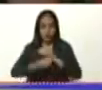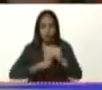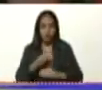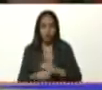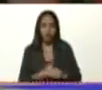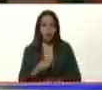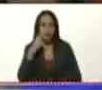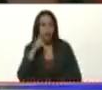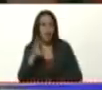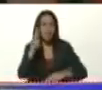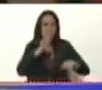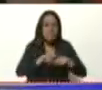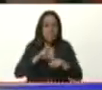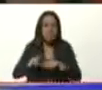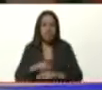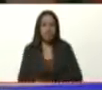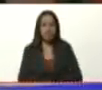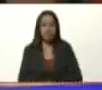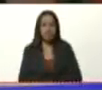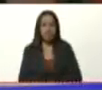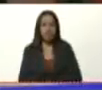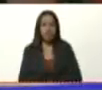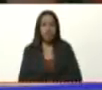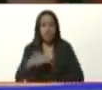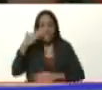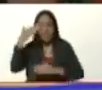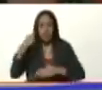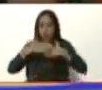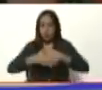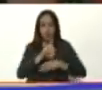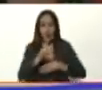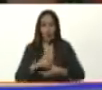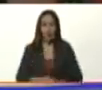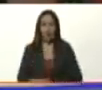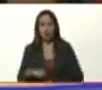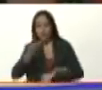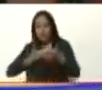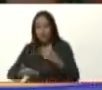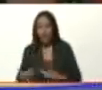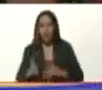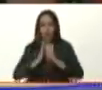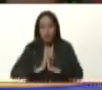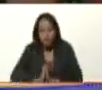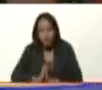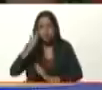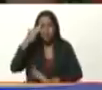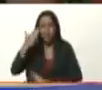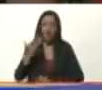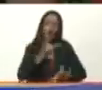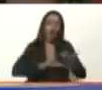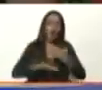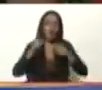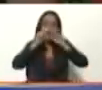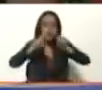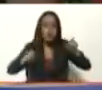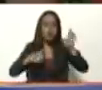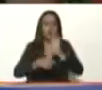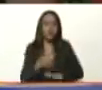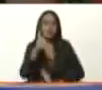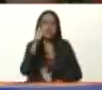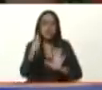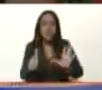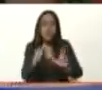ve a los niños, a las niñas, saludándose de manera diferente, conversando y compartiendo estas enseñanzas que ya tenemos más de